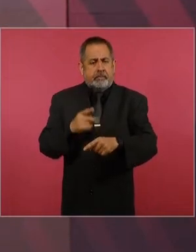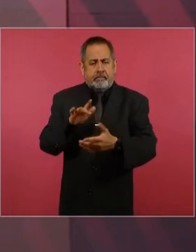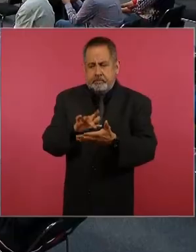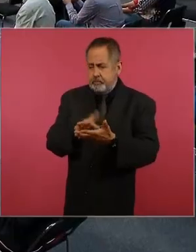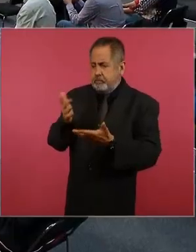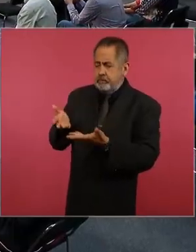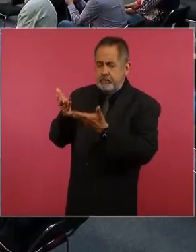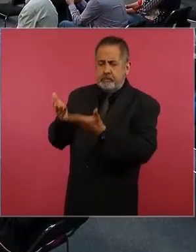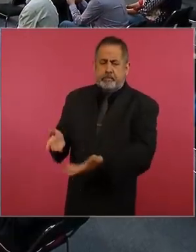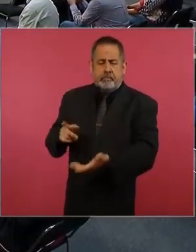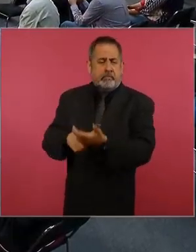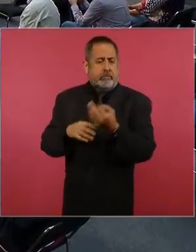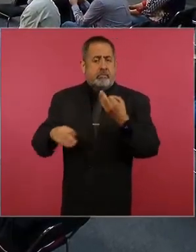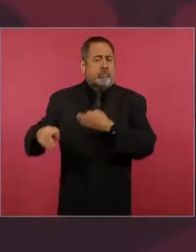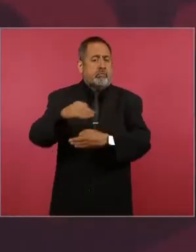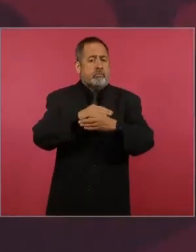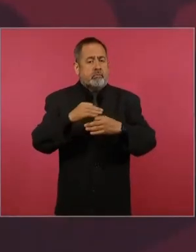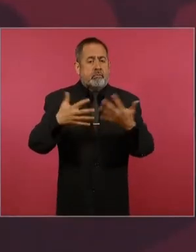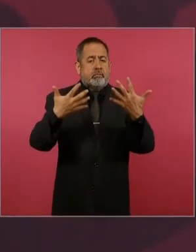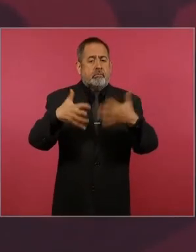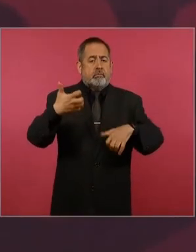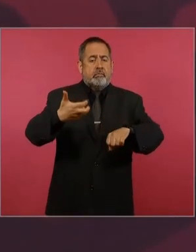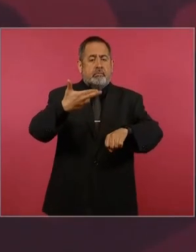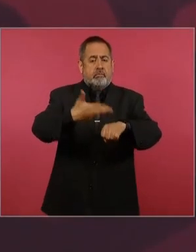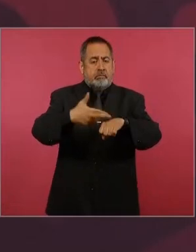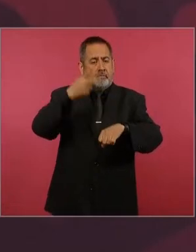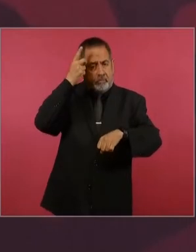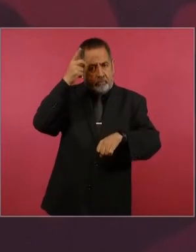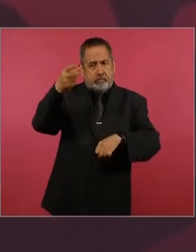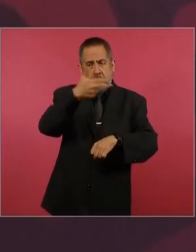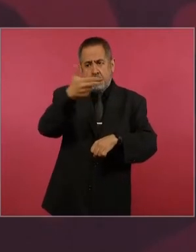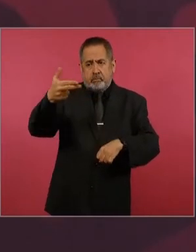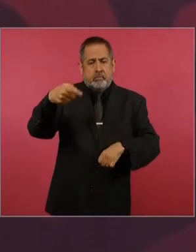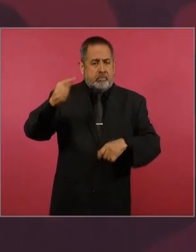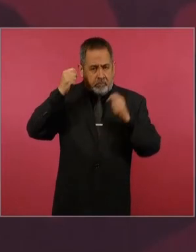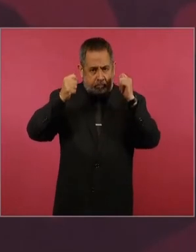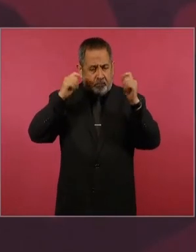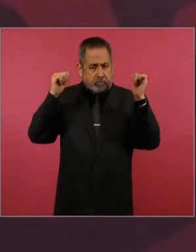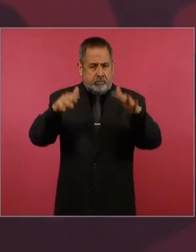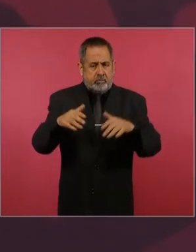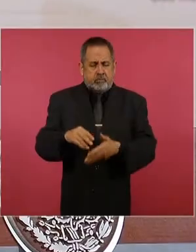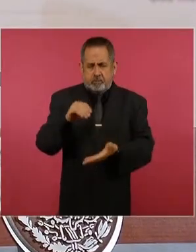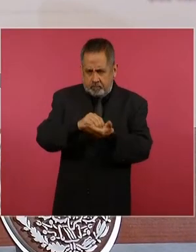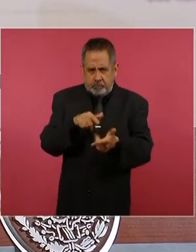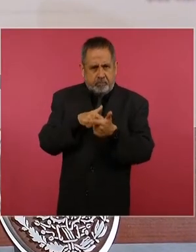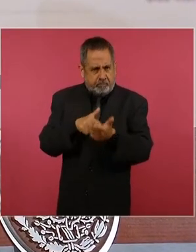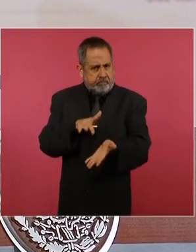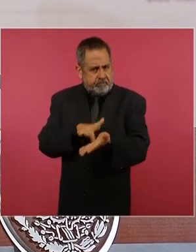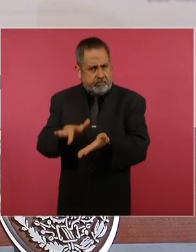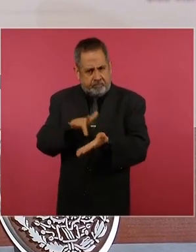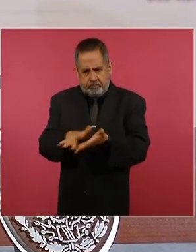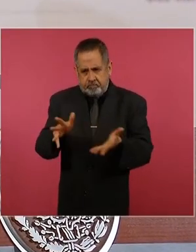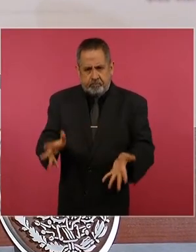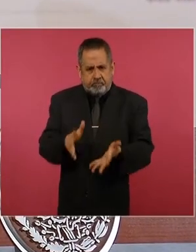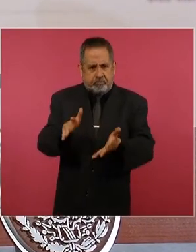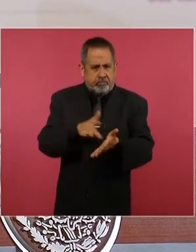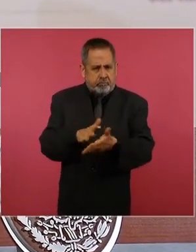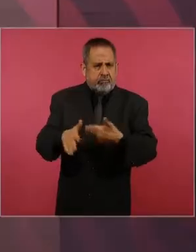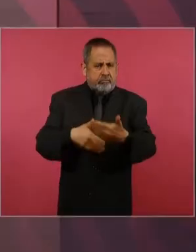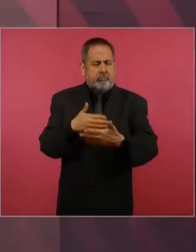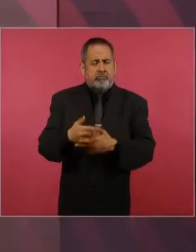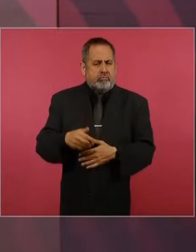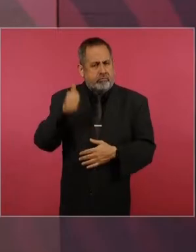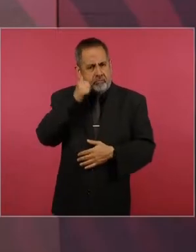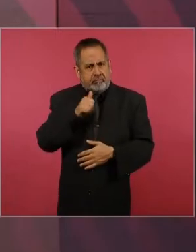agradecimiento a todos los empresarios del turismo. Vamos a seguir apoyando. ¿Cómo